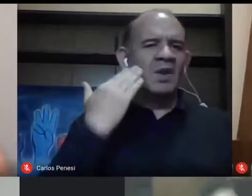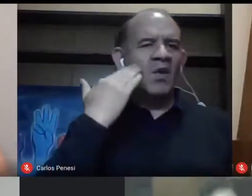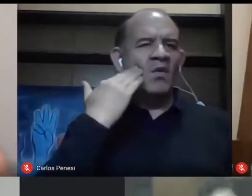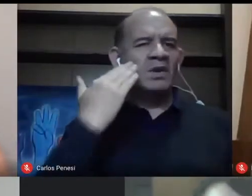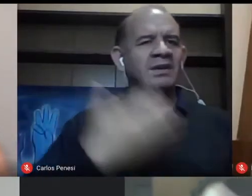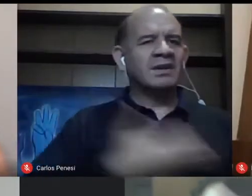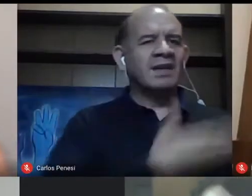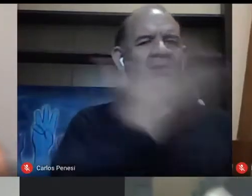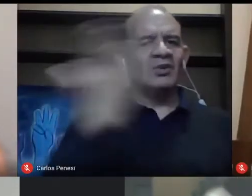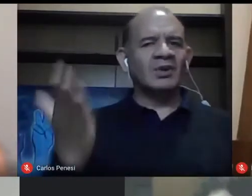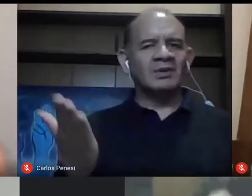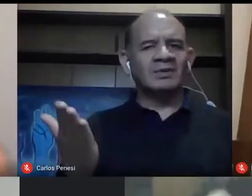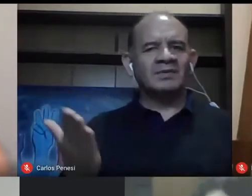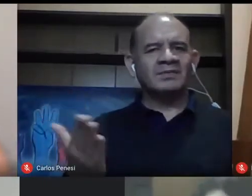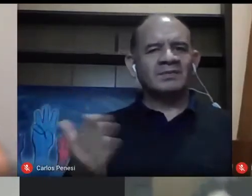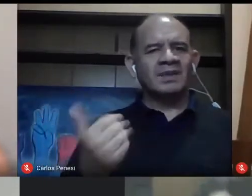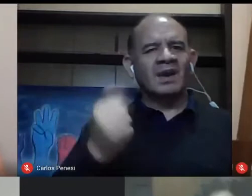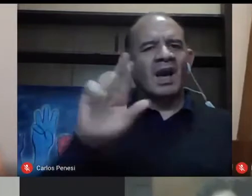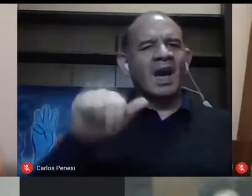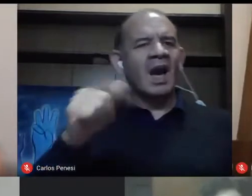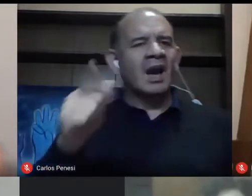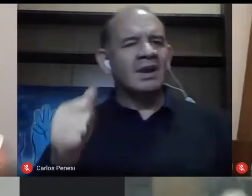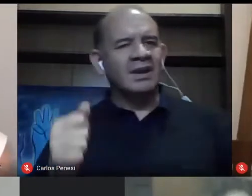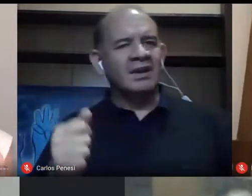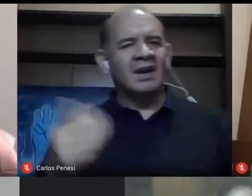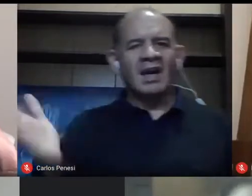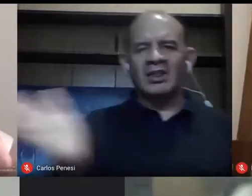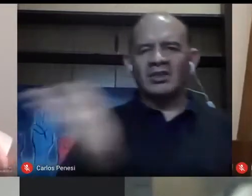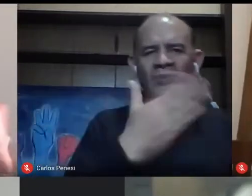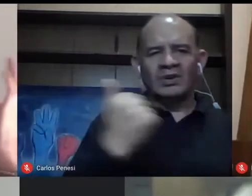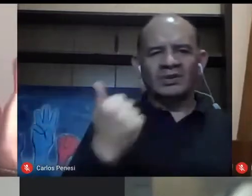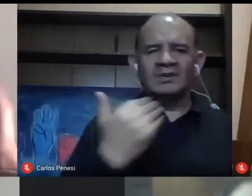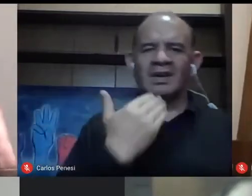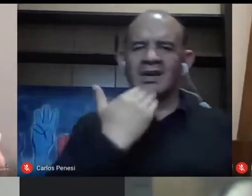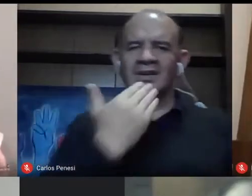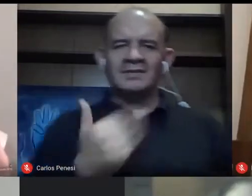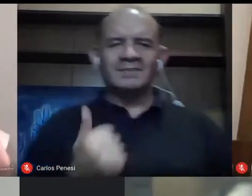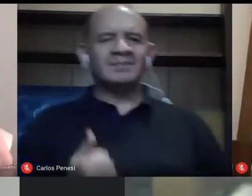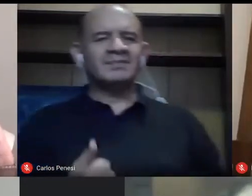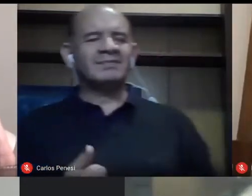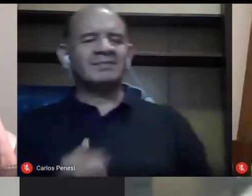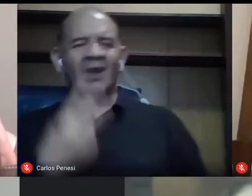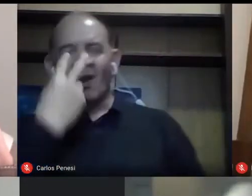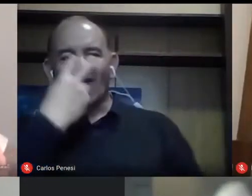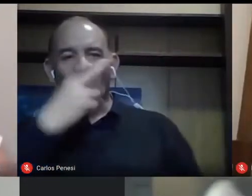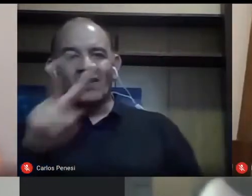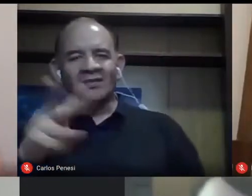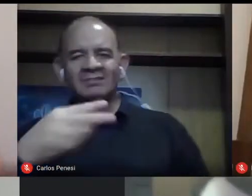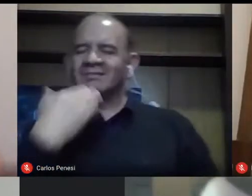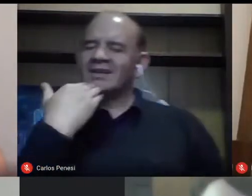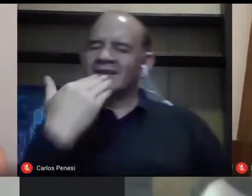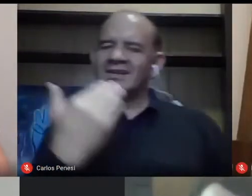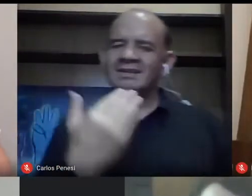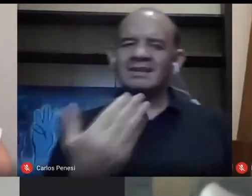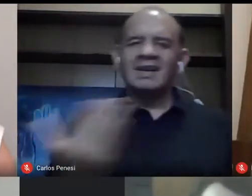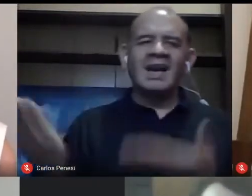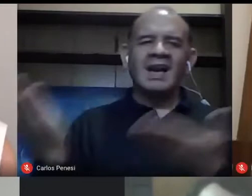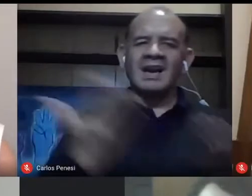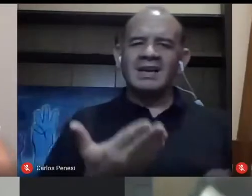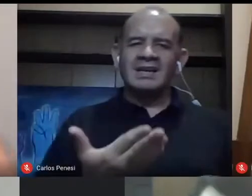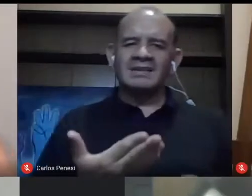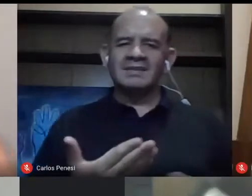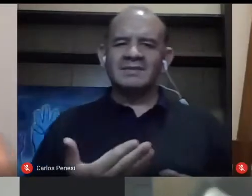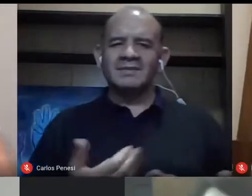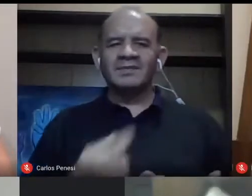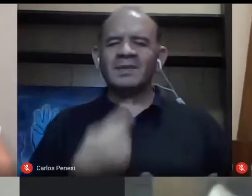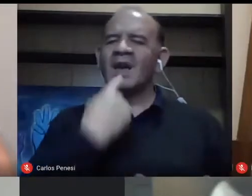todos. Hola Ana, hola Pablo, hola Gabriela y a todos. Bueno, un gusto tenerte con nosotros y te paso a